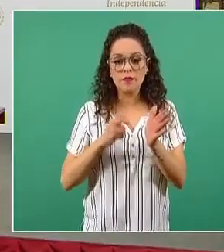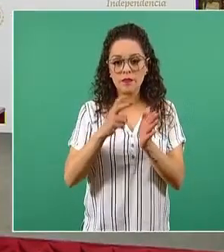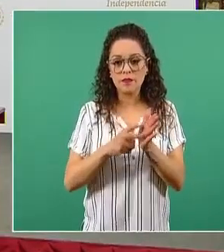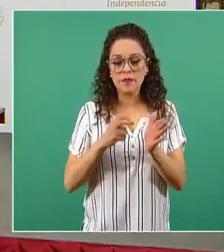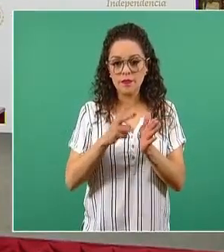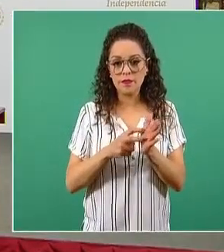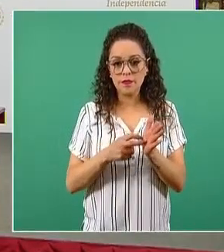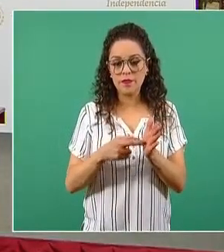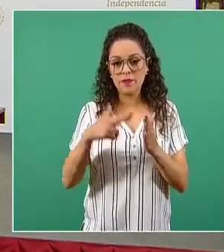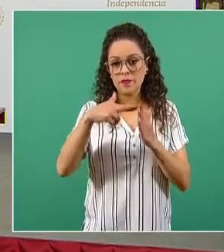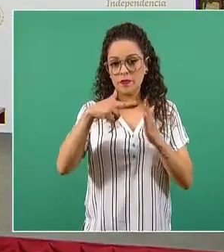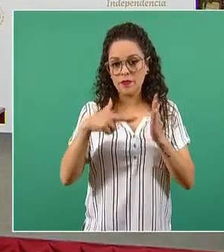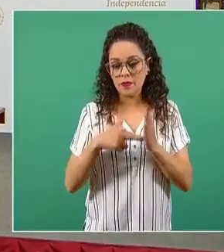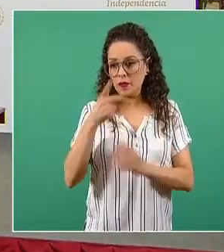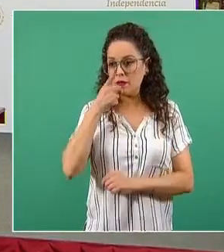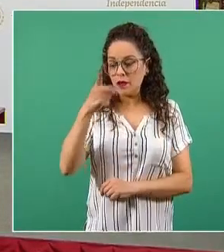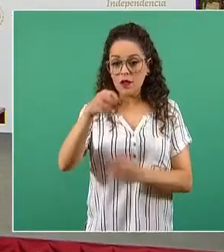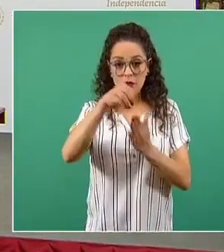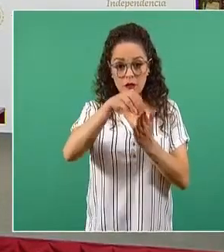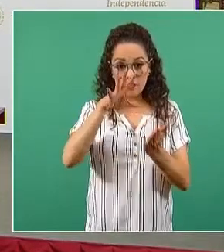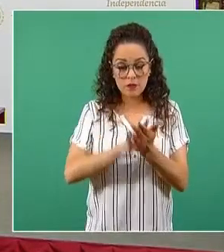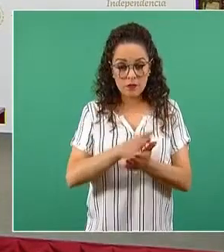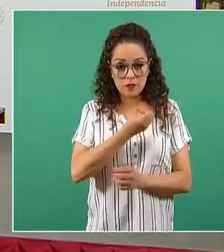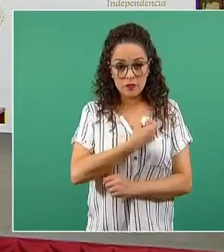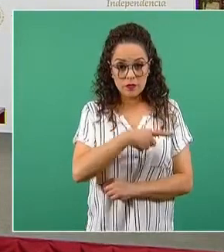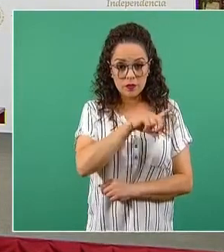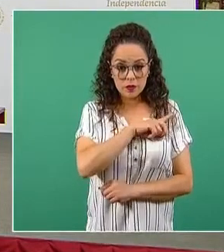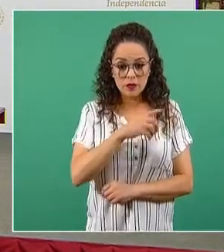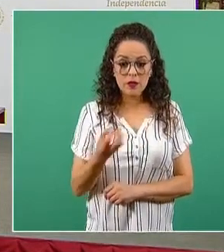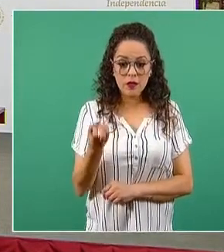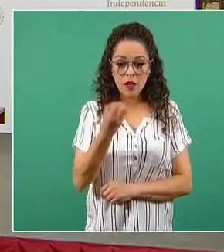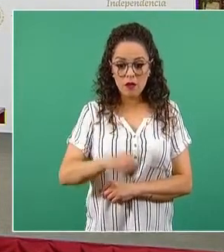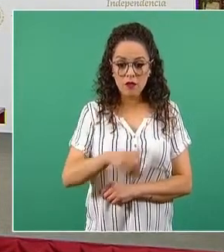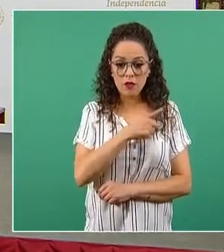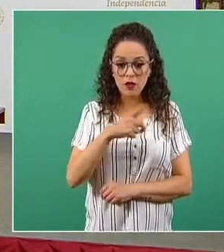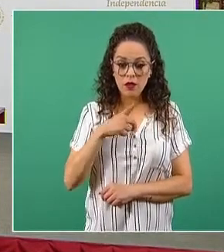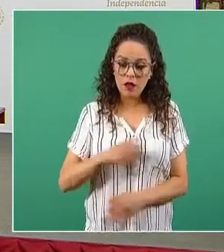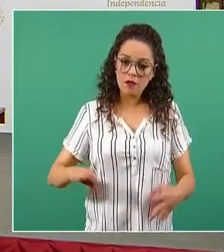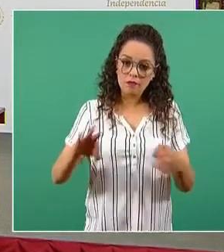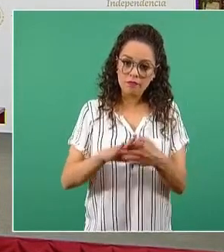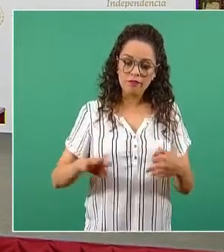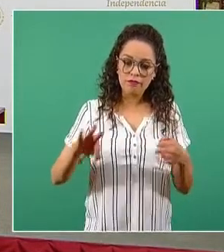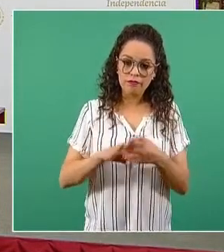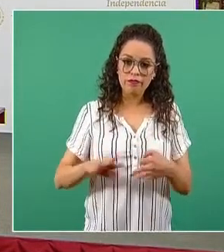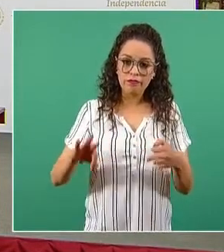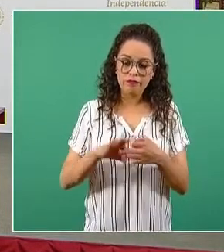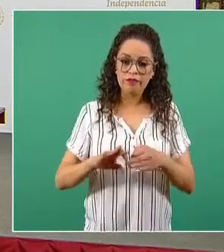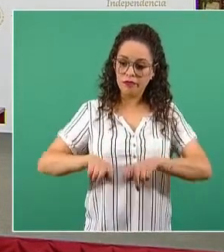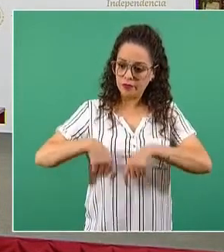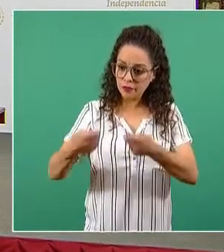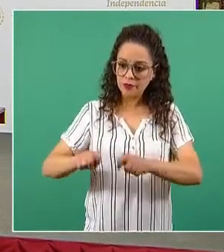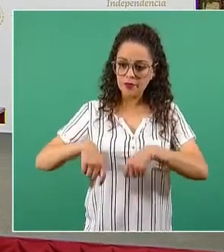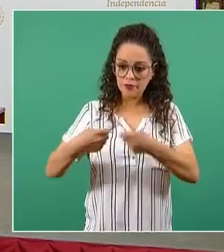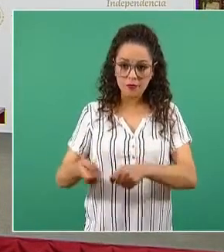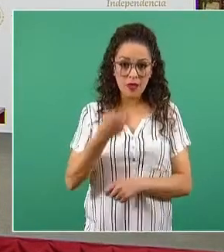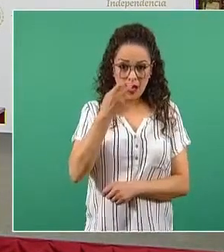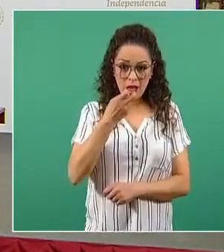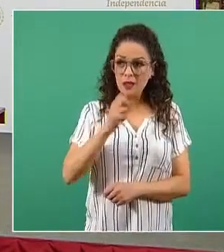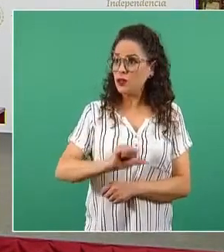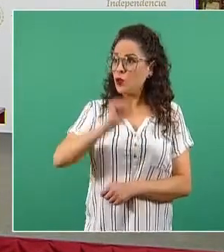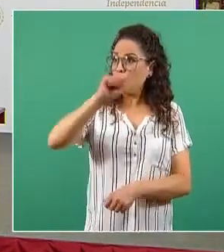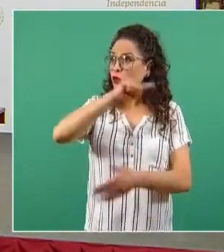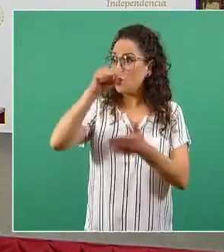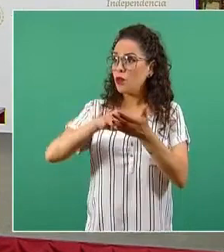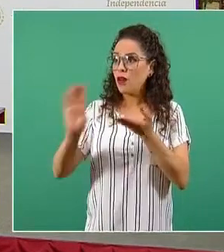que exige que el registro sanitario tenga que ser renovado periódicamente. Eso no ocurre en otras partes del mundo.